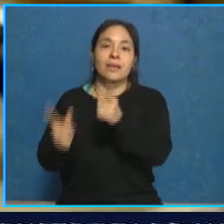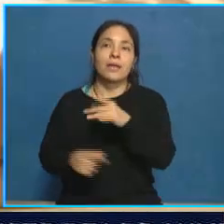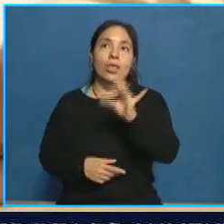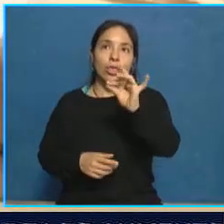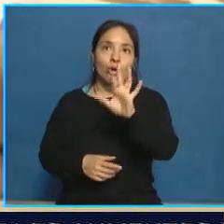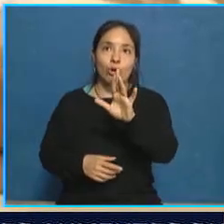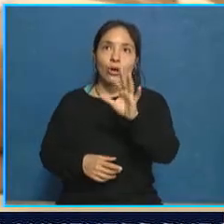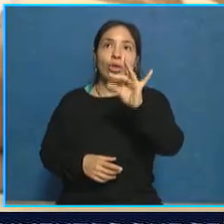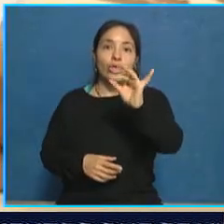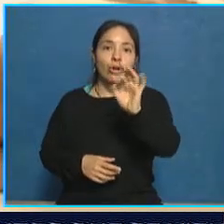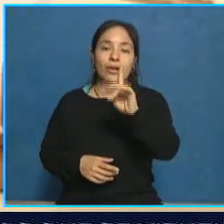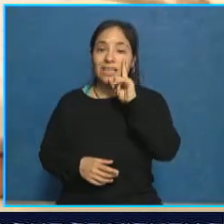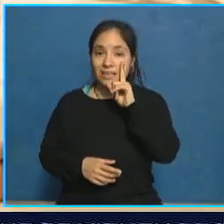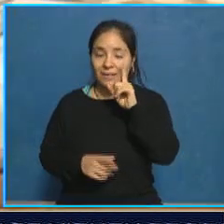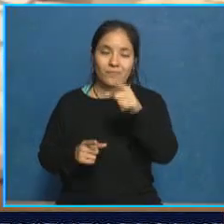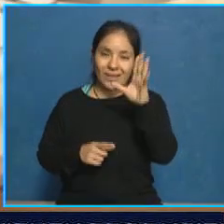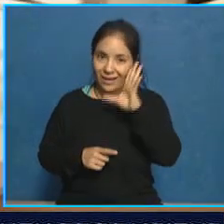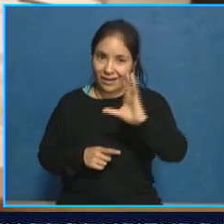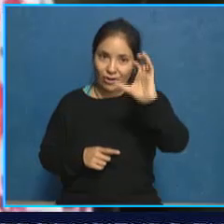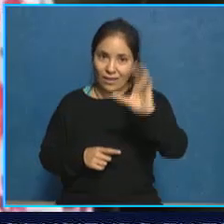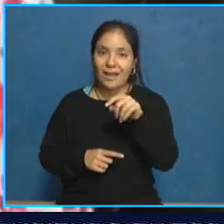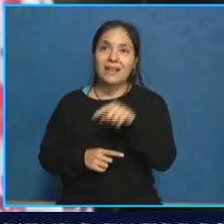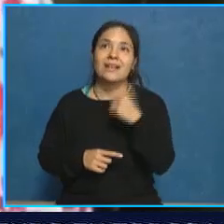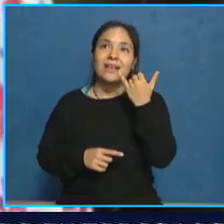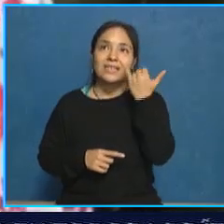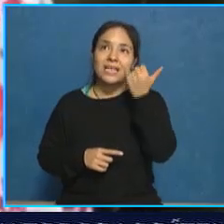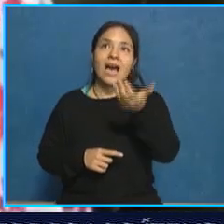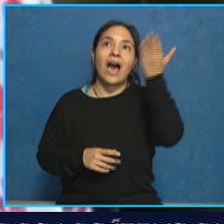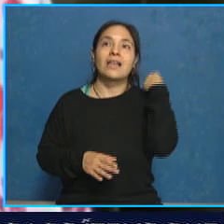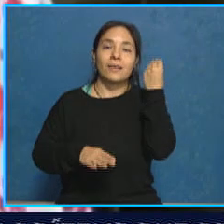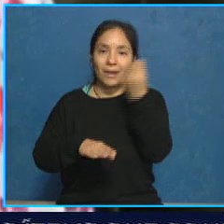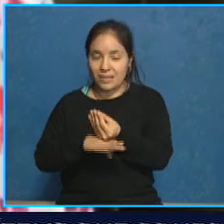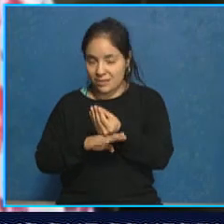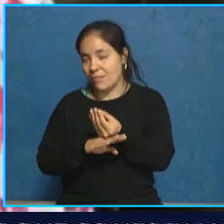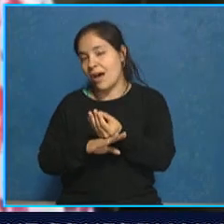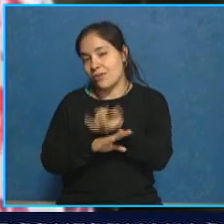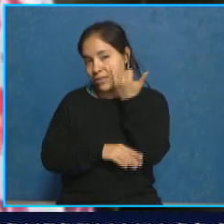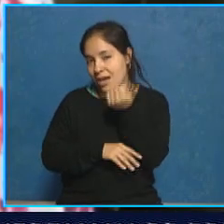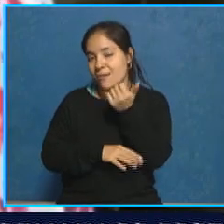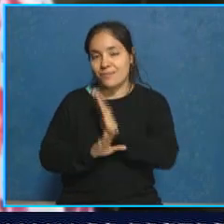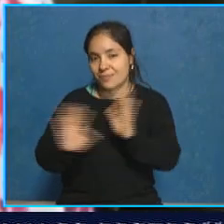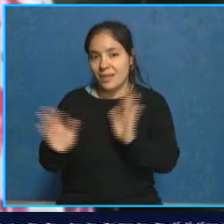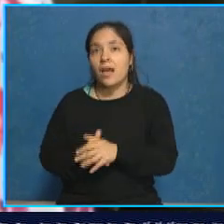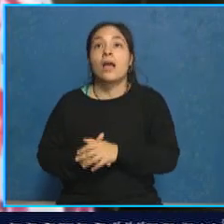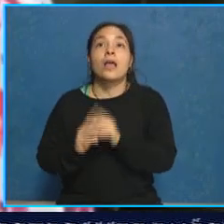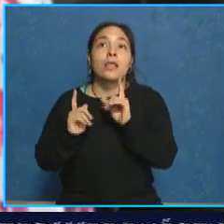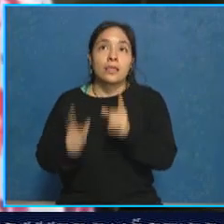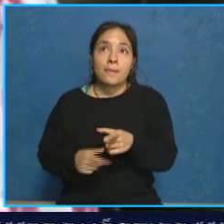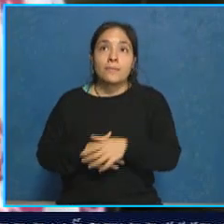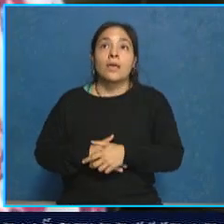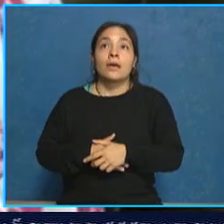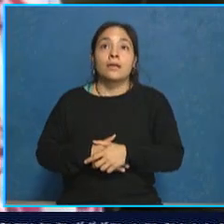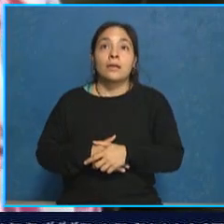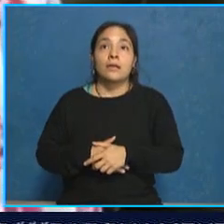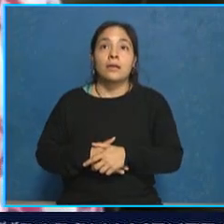Irigoyen, que ella seguramente la recordarás porque ya ha participado varias veces en sí, el reality. Tenés razón. E incluso en la edición